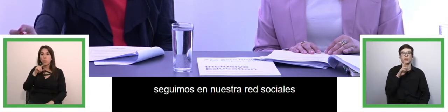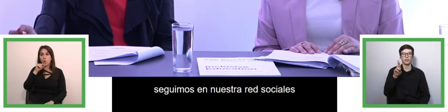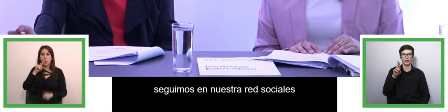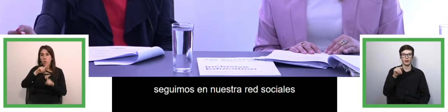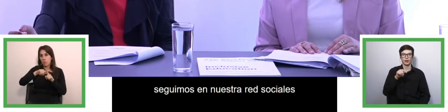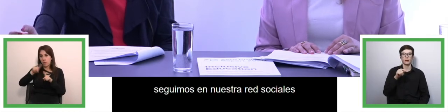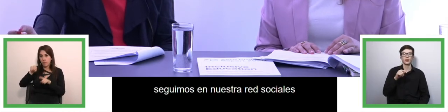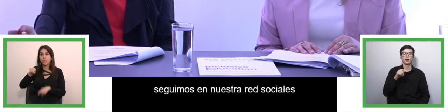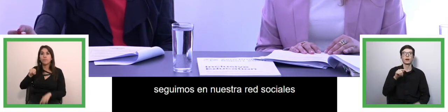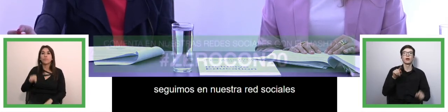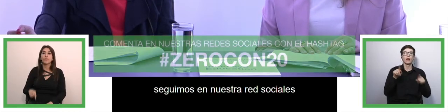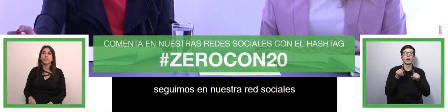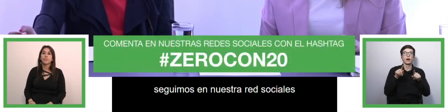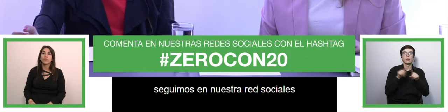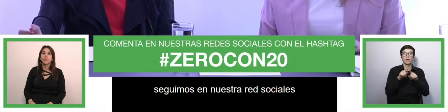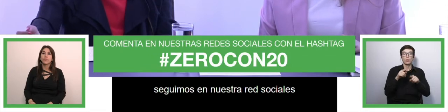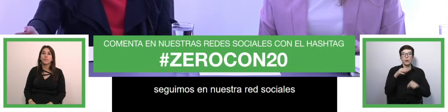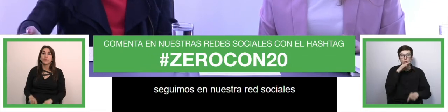#CiroCom20.